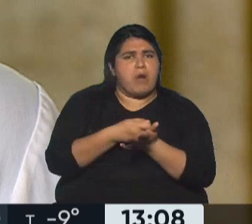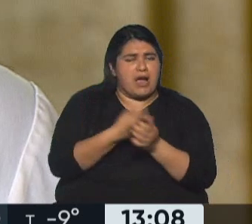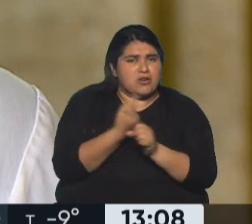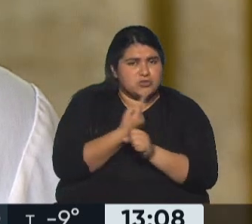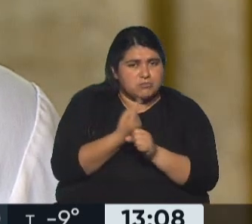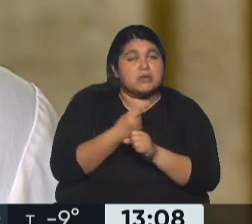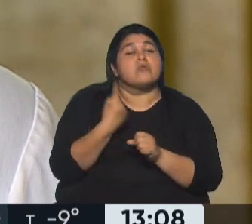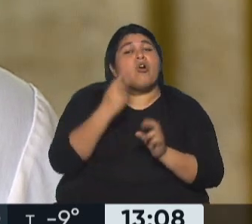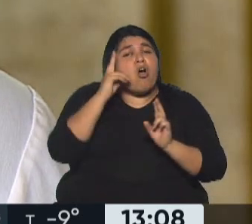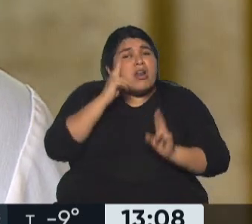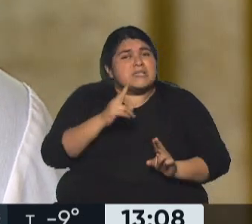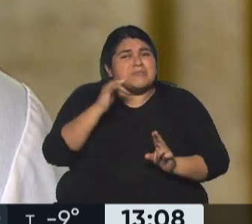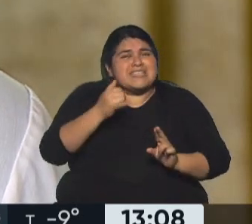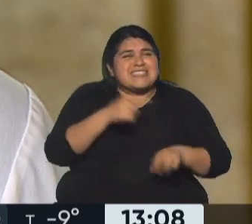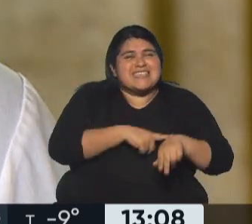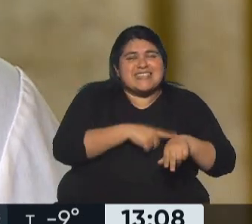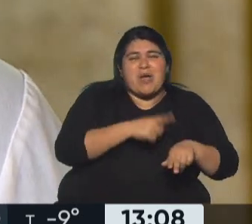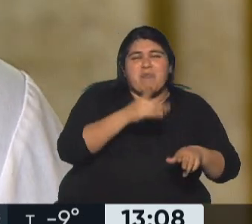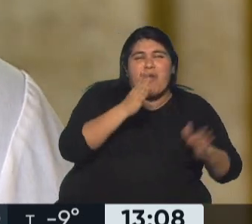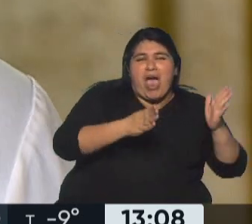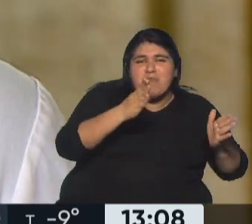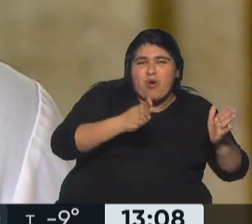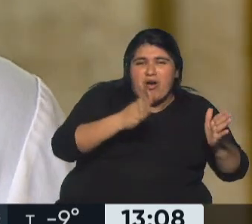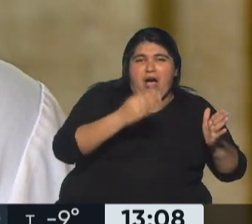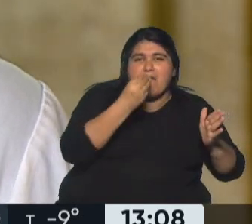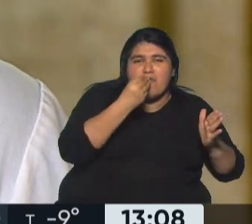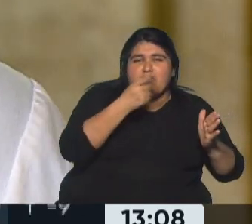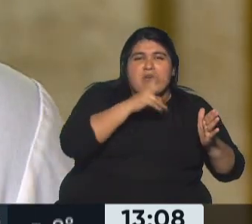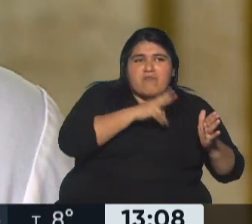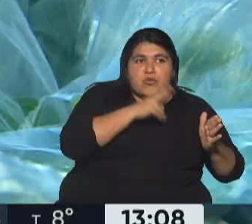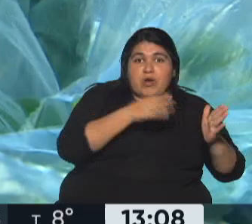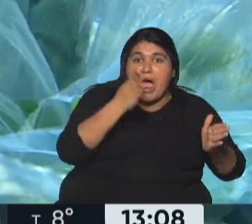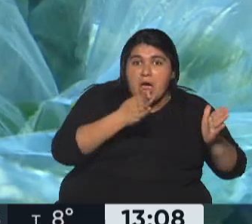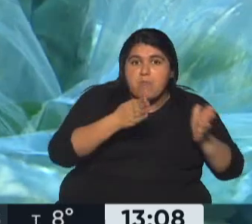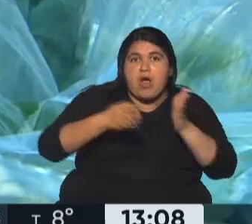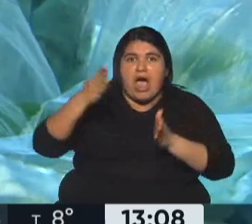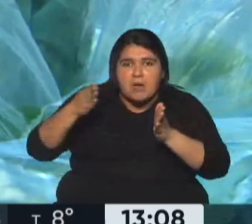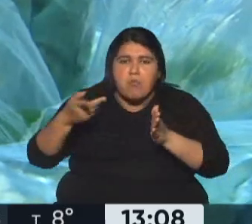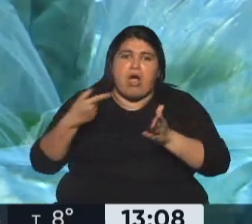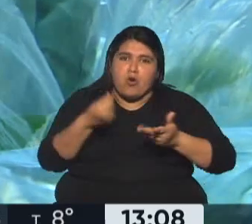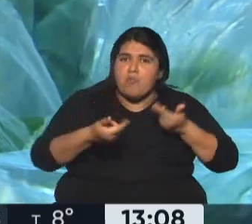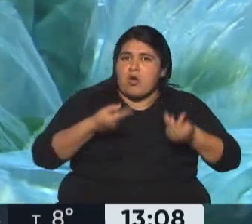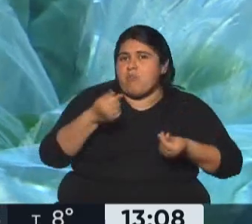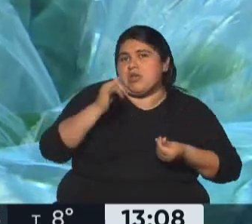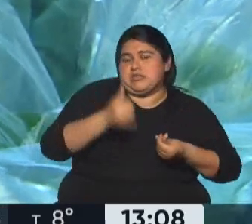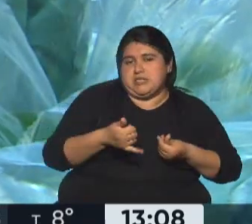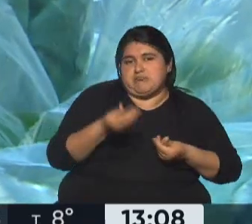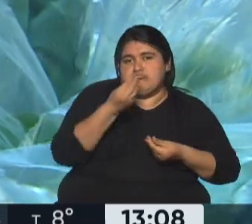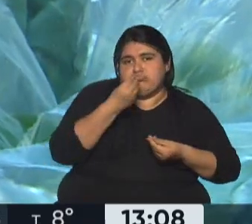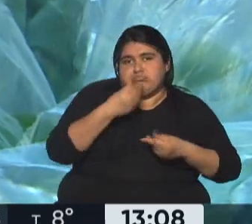sí respetar lo que son las estaciones lo que son las frutas y las verduras de cada una de ellas incluirlas en nuestra